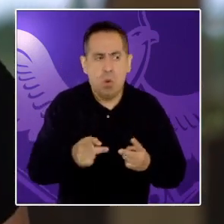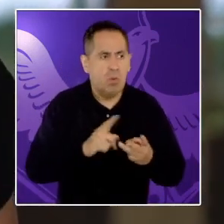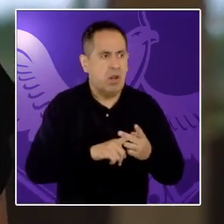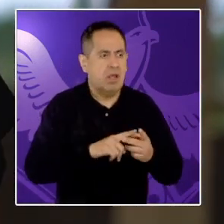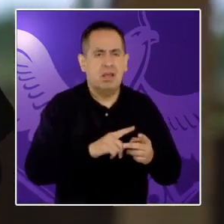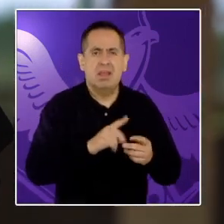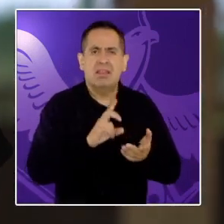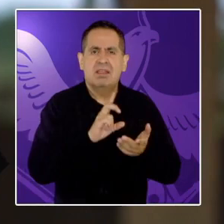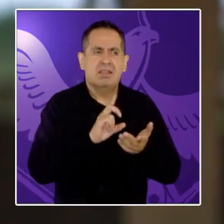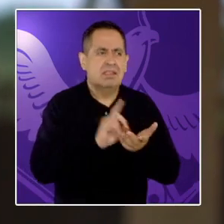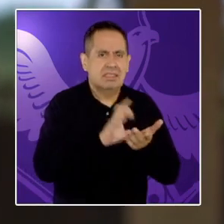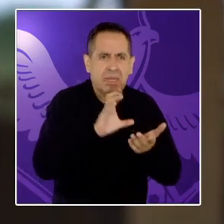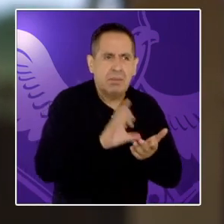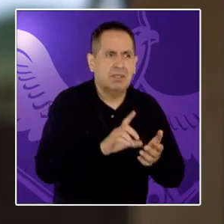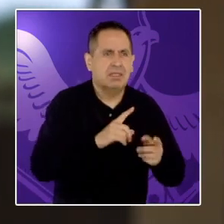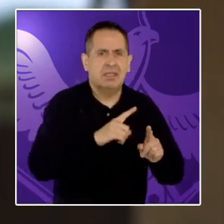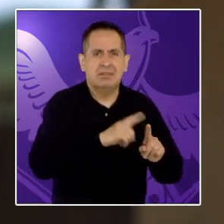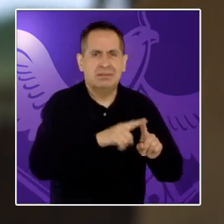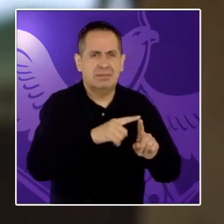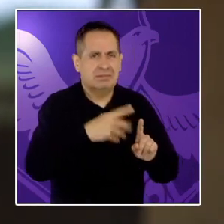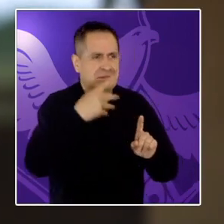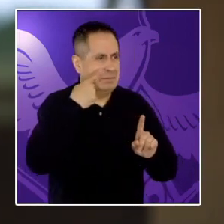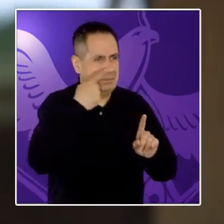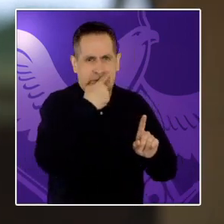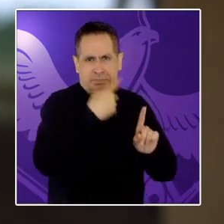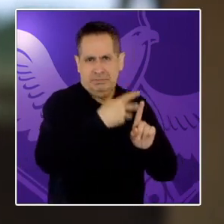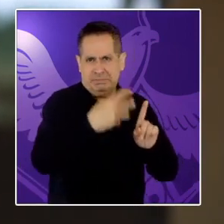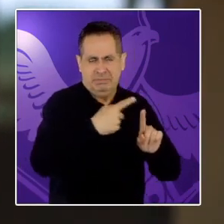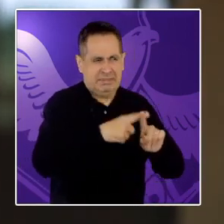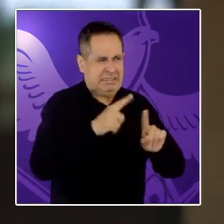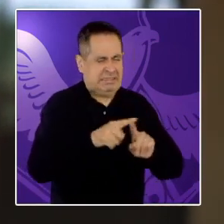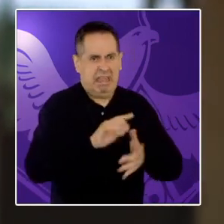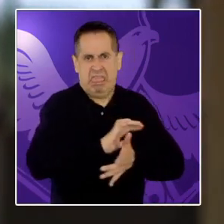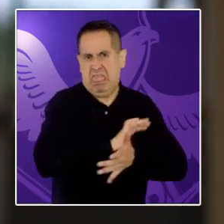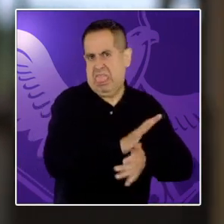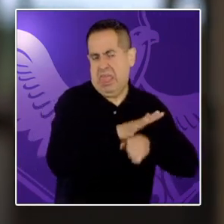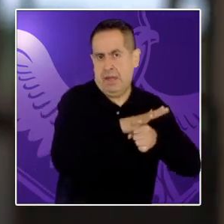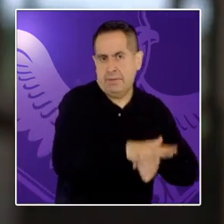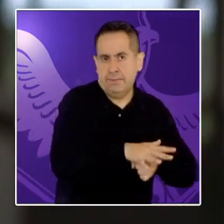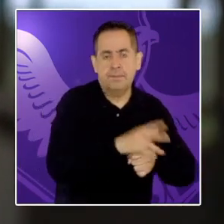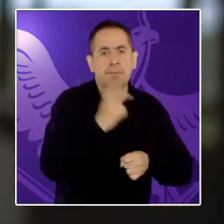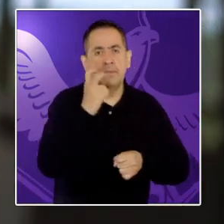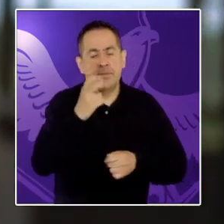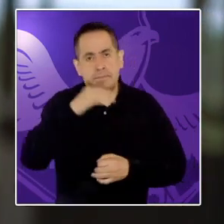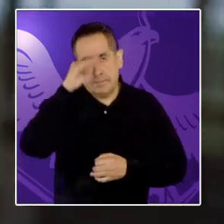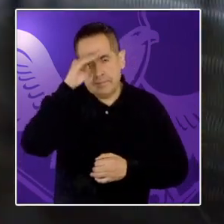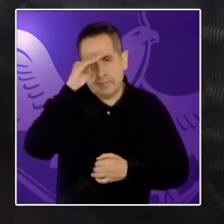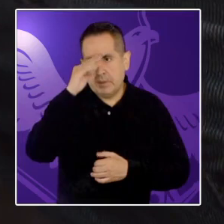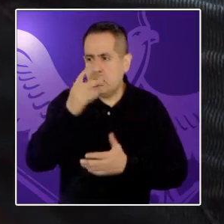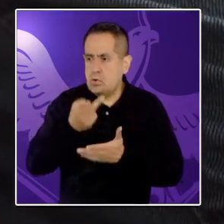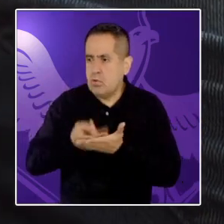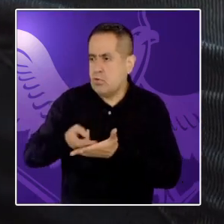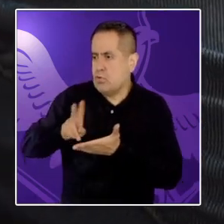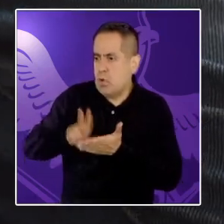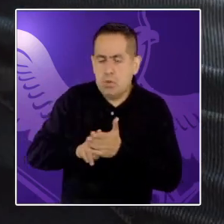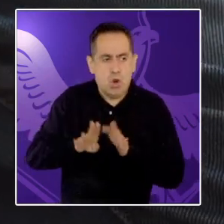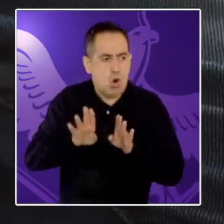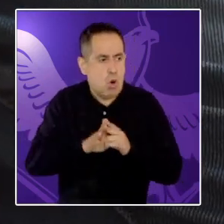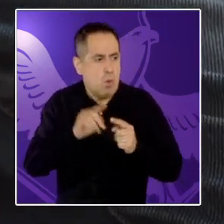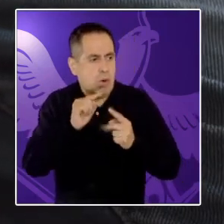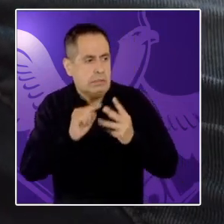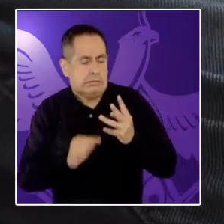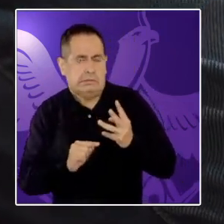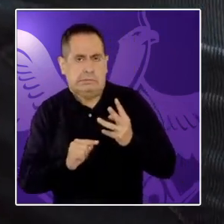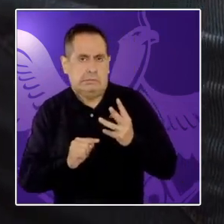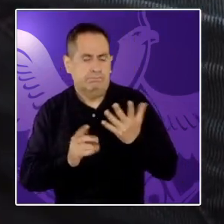la discapacidad, entre otras. De ahí la relevancia de analizar desde la interseccionalidad este contexto.